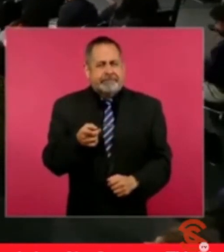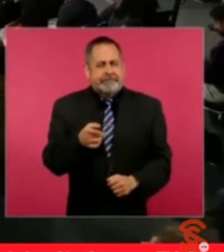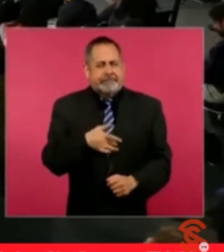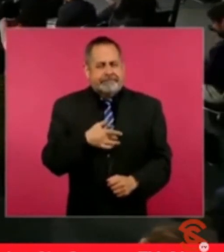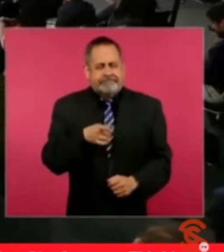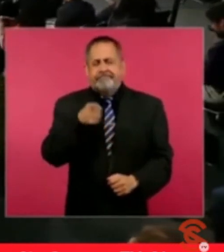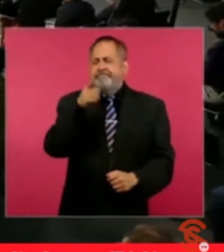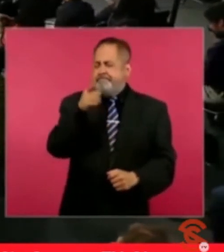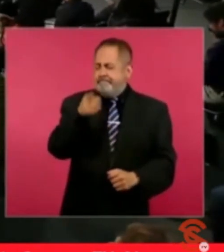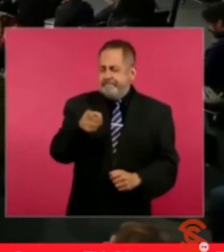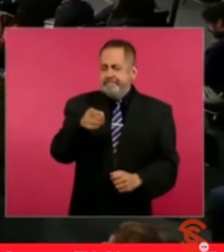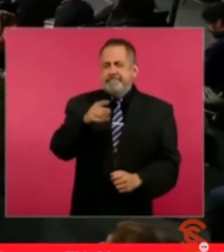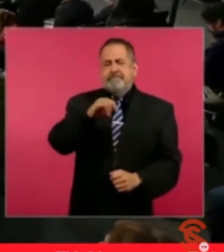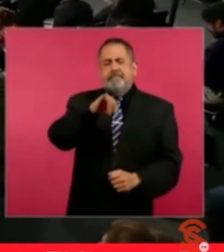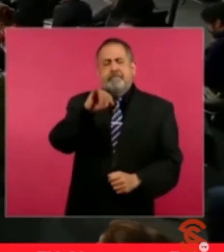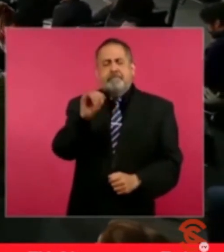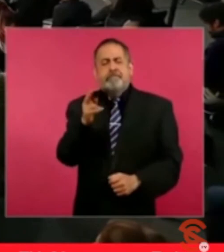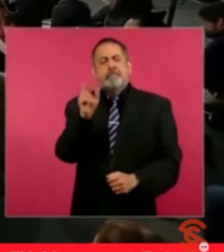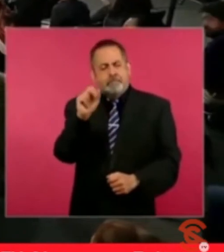Juan